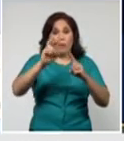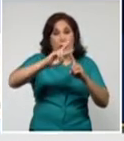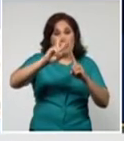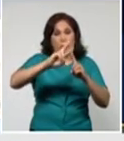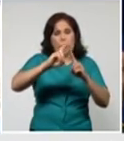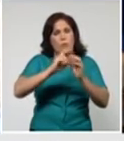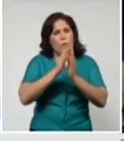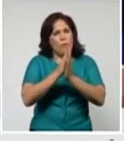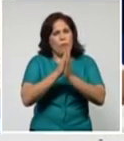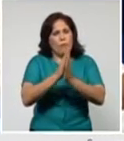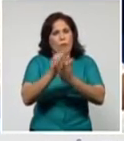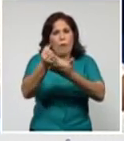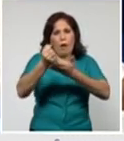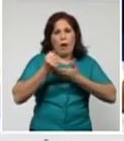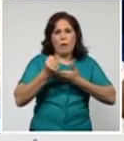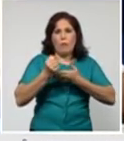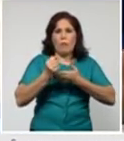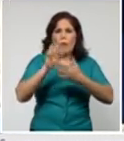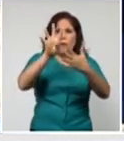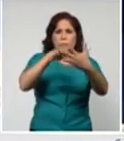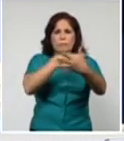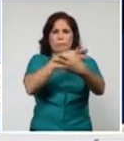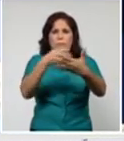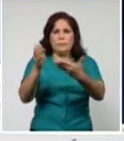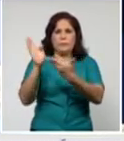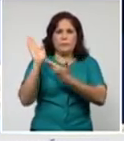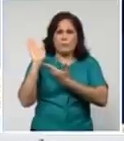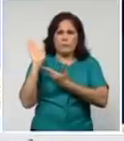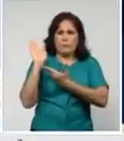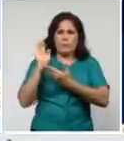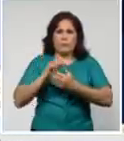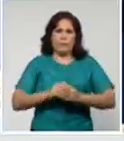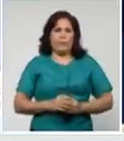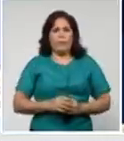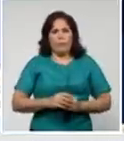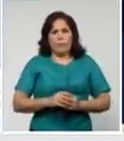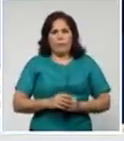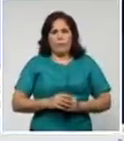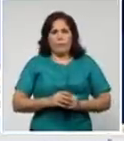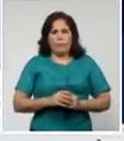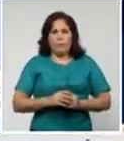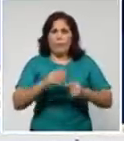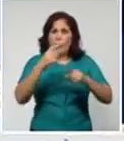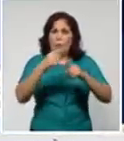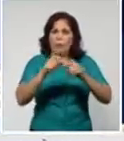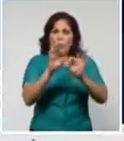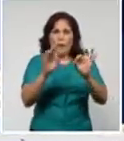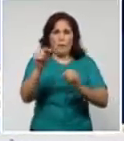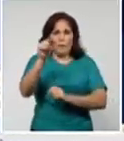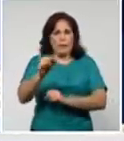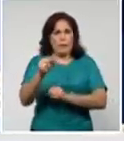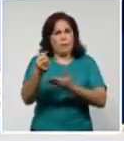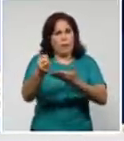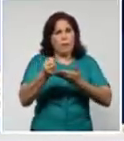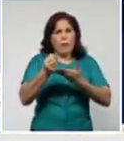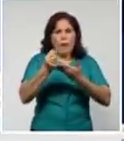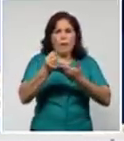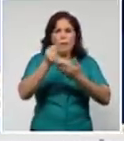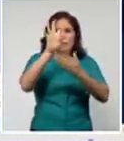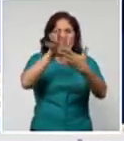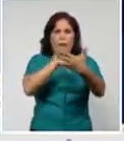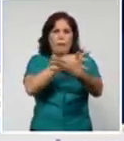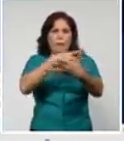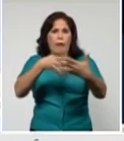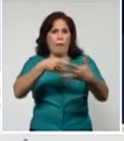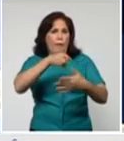una gráfica que nos realizó Roberto Romero y los geógrafos que trabajaron anoche en el